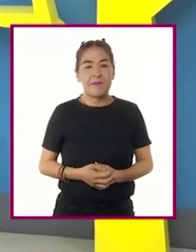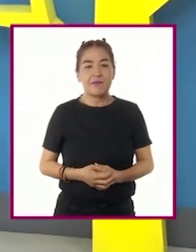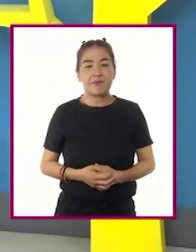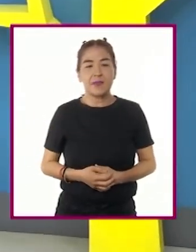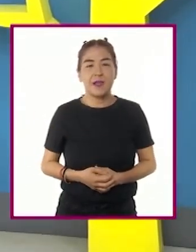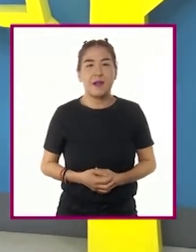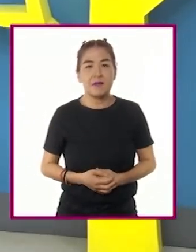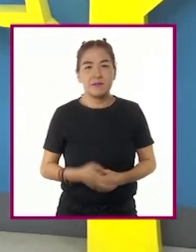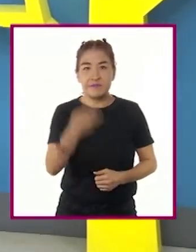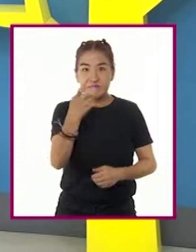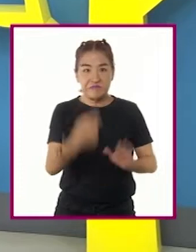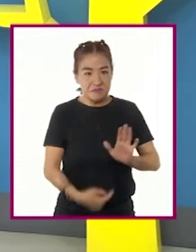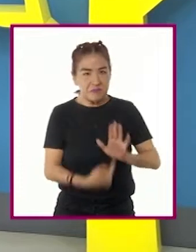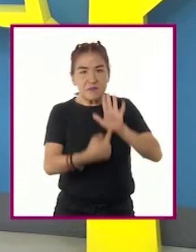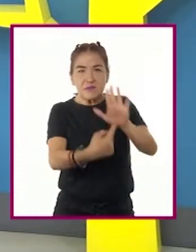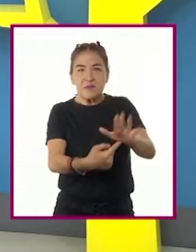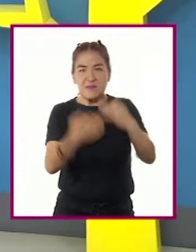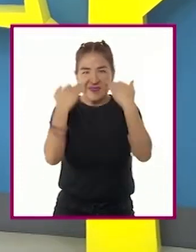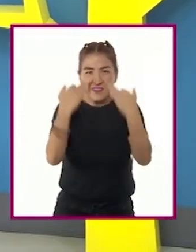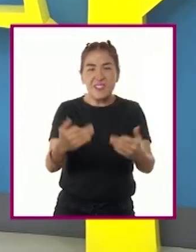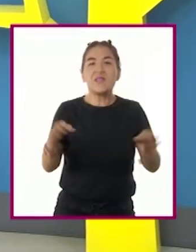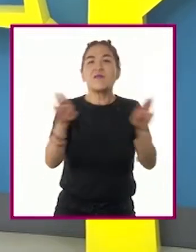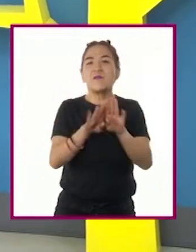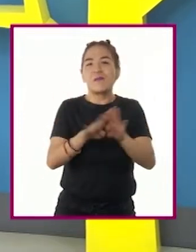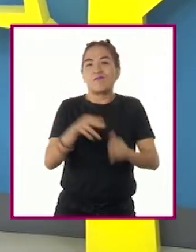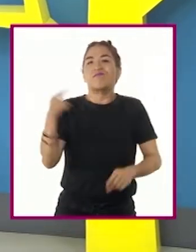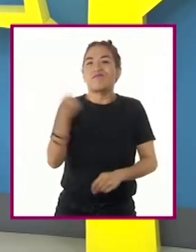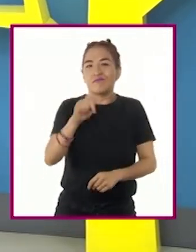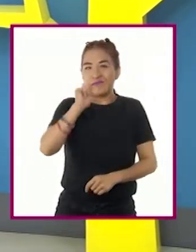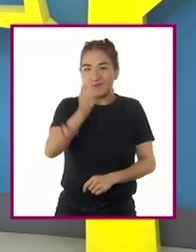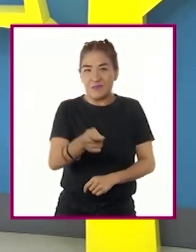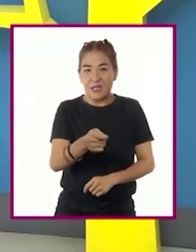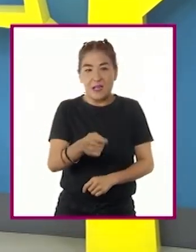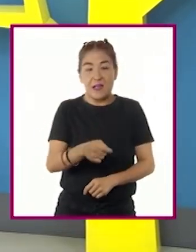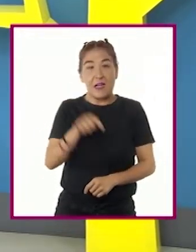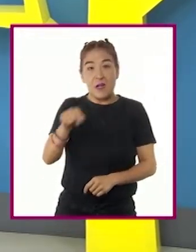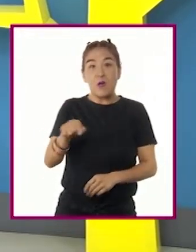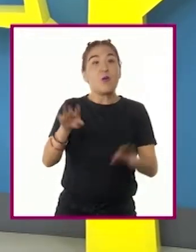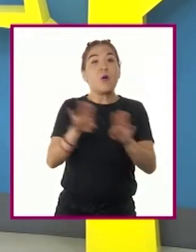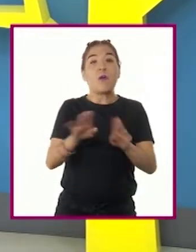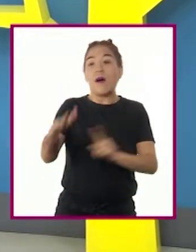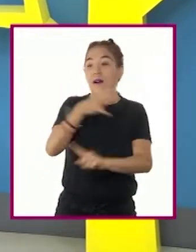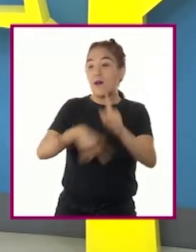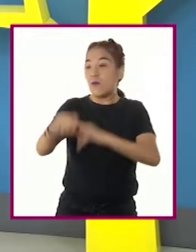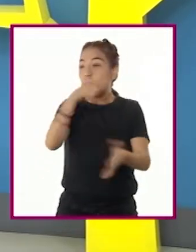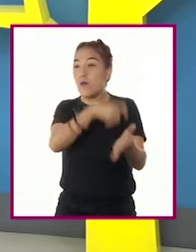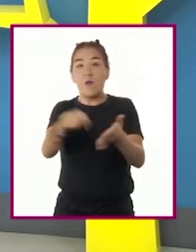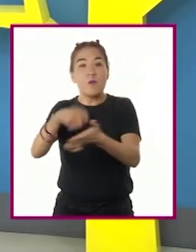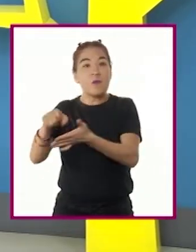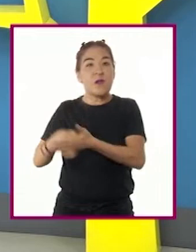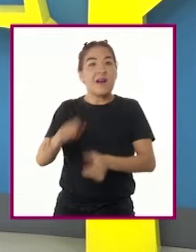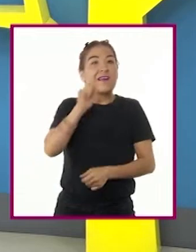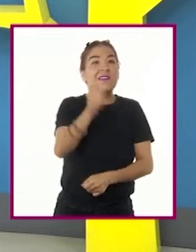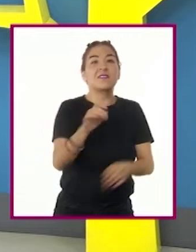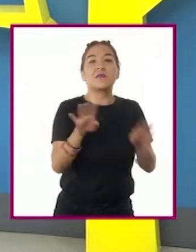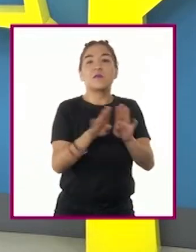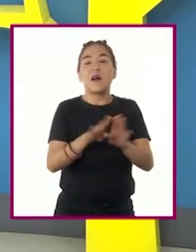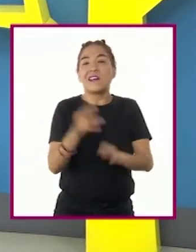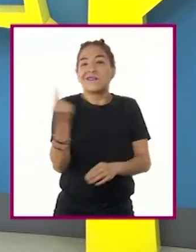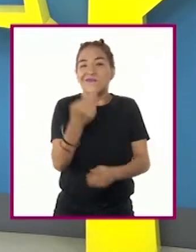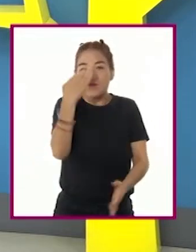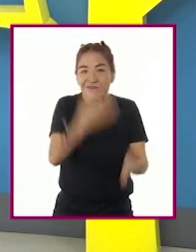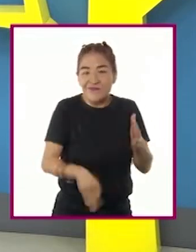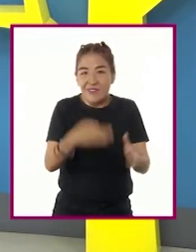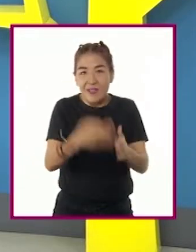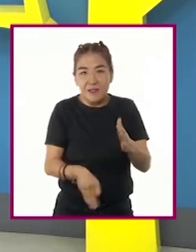evidencia comparada indica que la solución fundamental no se encuentra en el libre mercado, porque sus mecanismos son